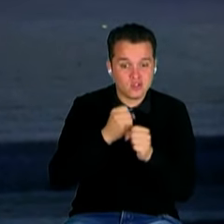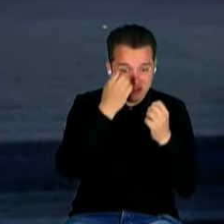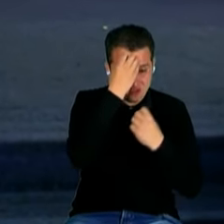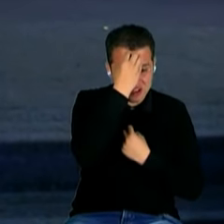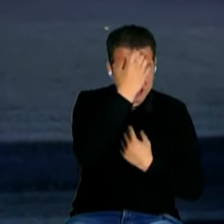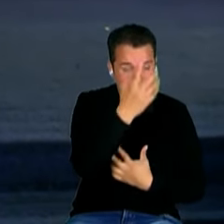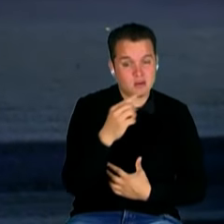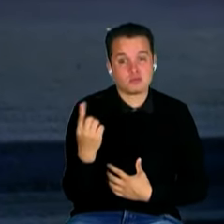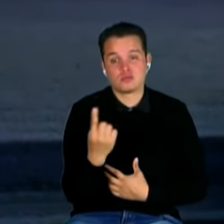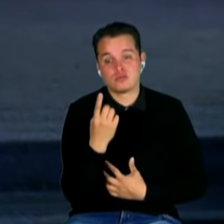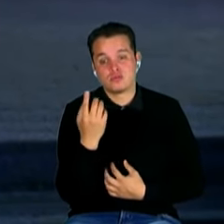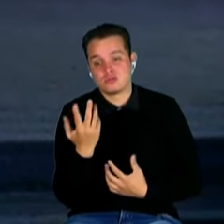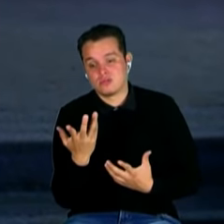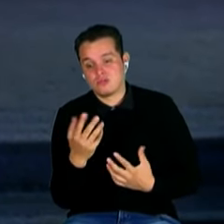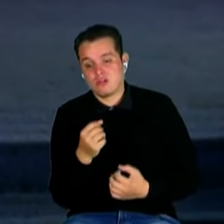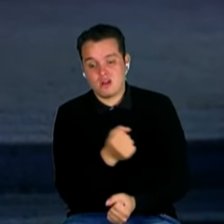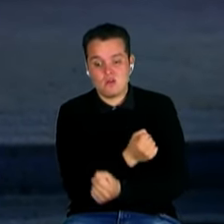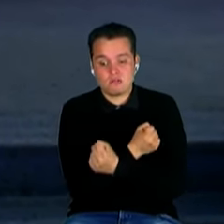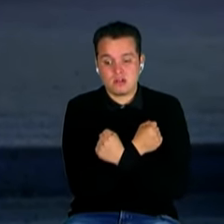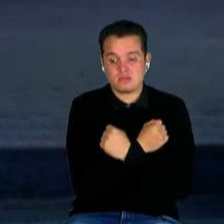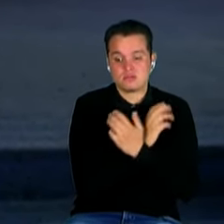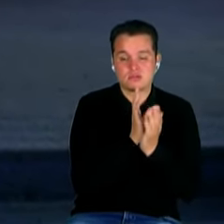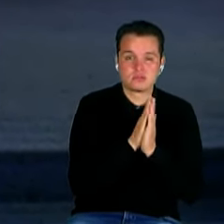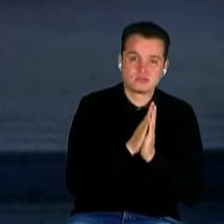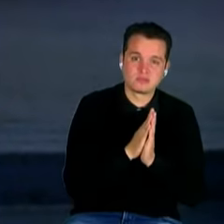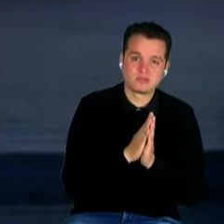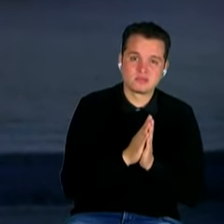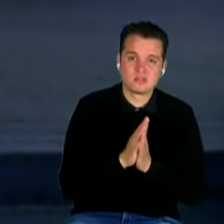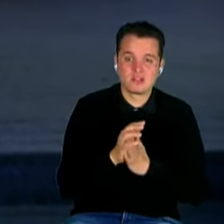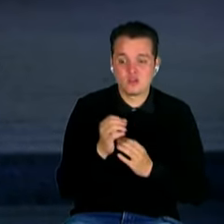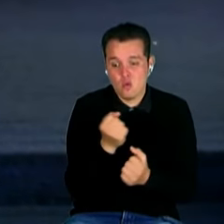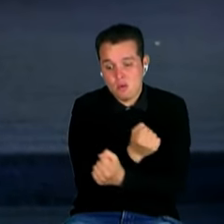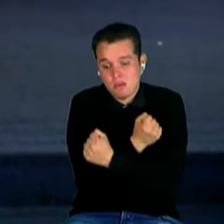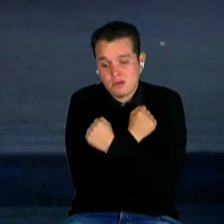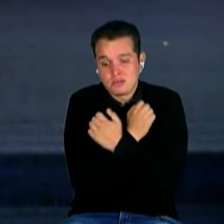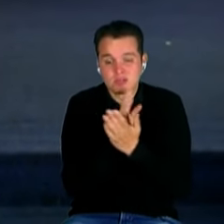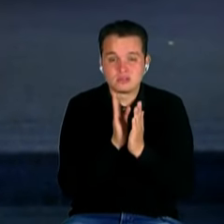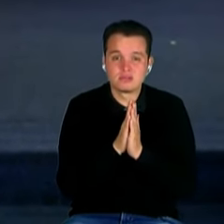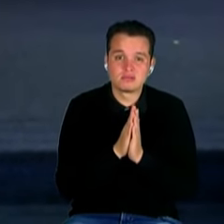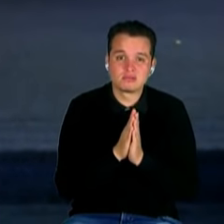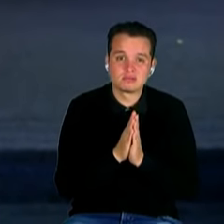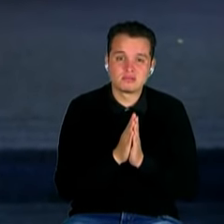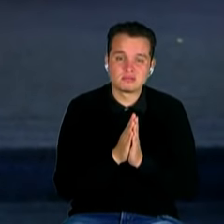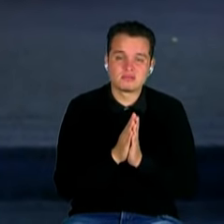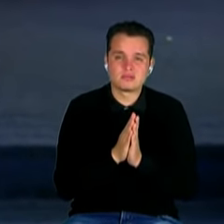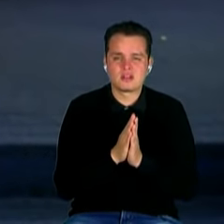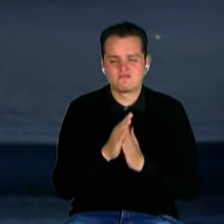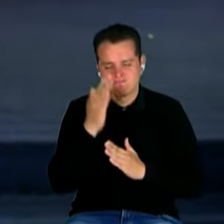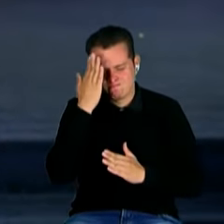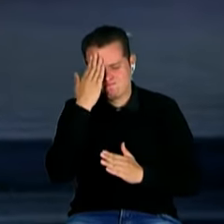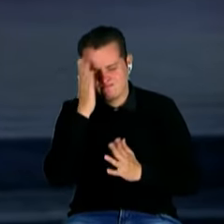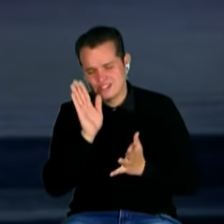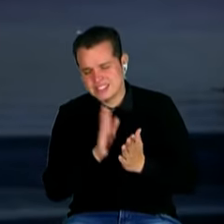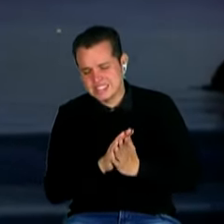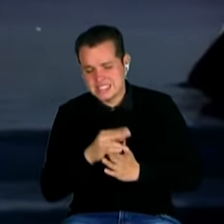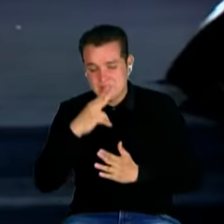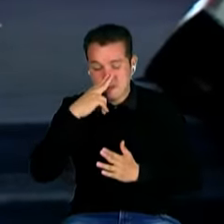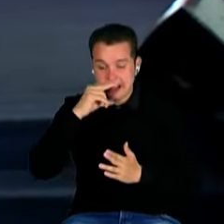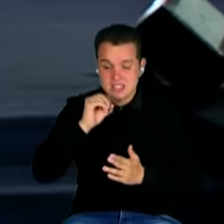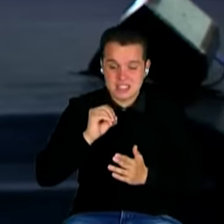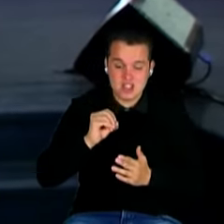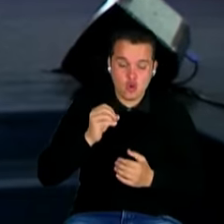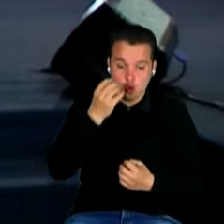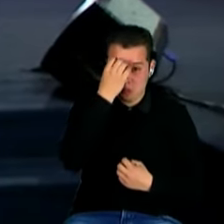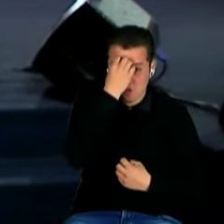obedecemos simplemente porque lo amamos? Porque lo amamos. Yo sé que mis hijos, si